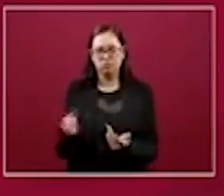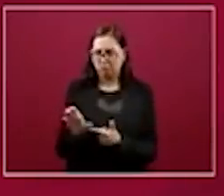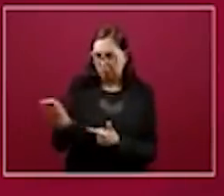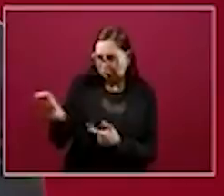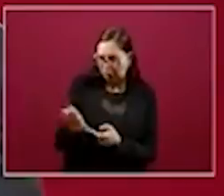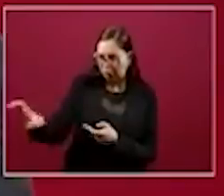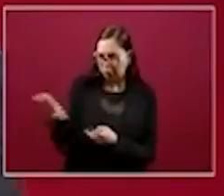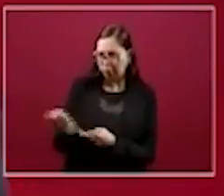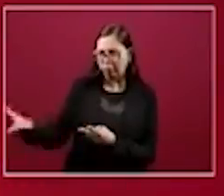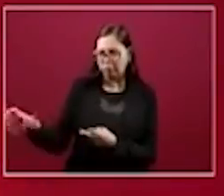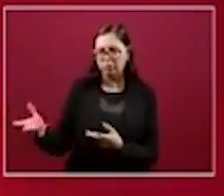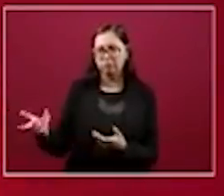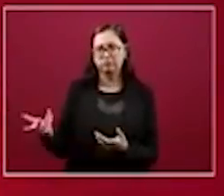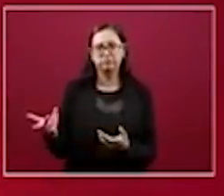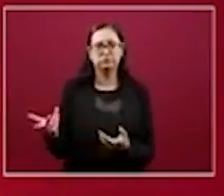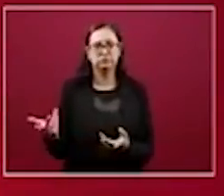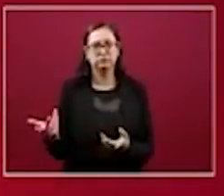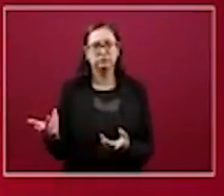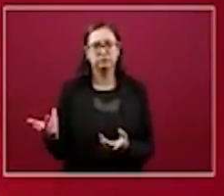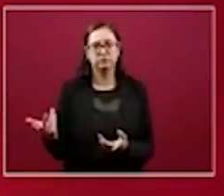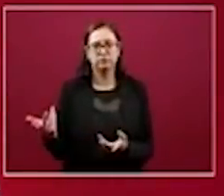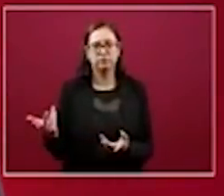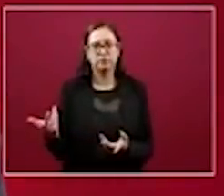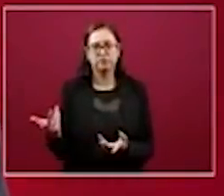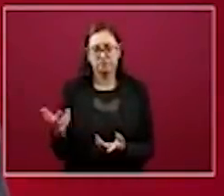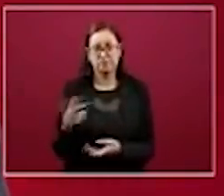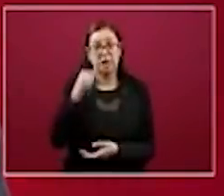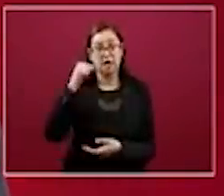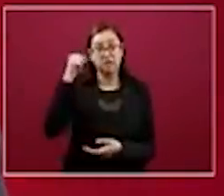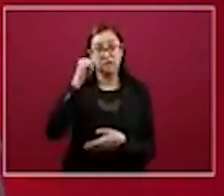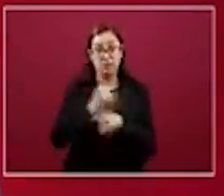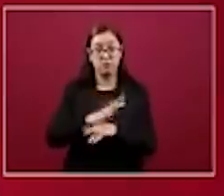Entonces hay un proveedor, de la información que les entregamos,